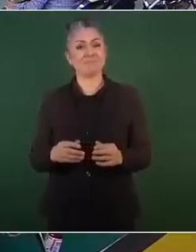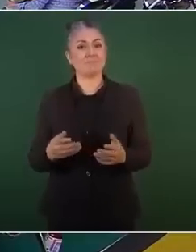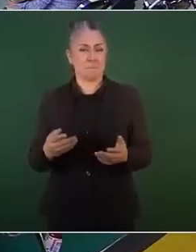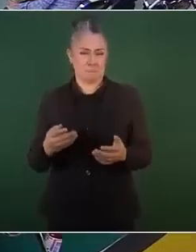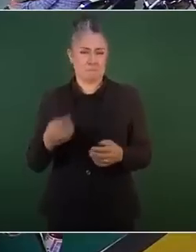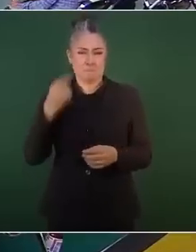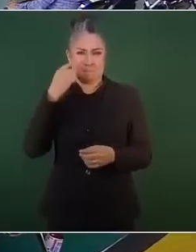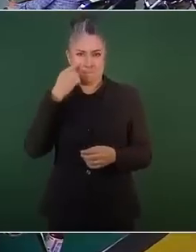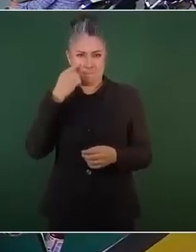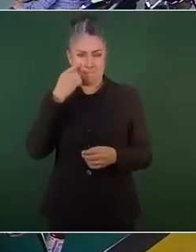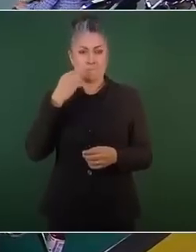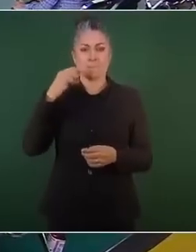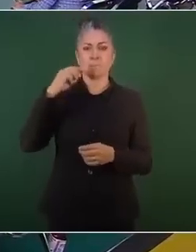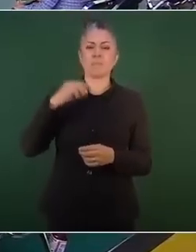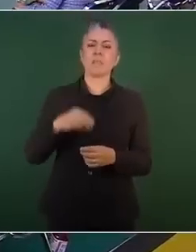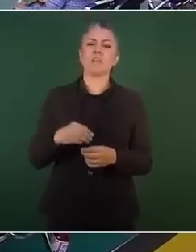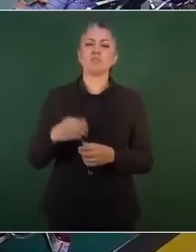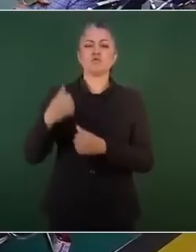Marina